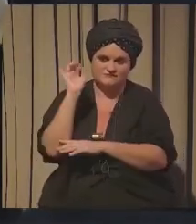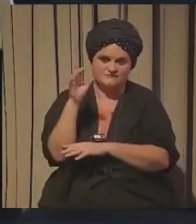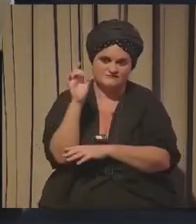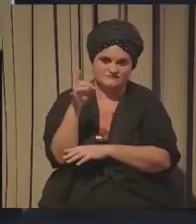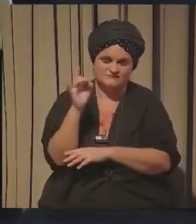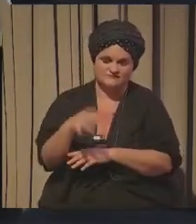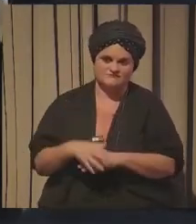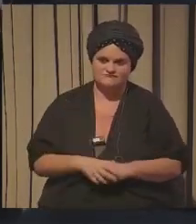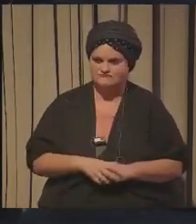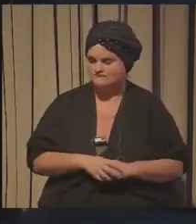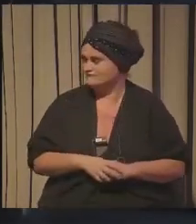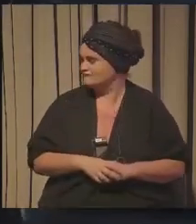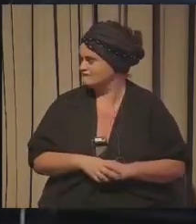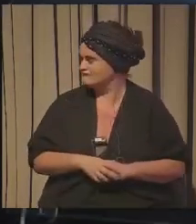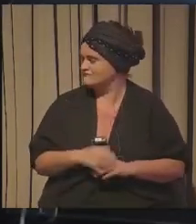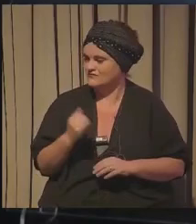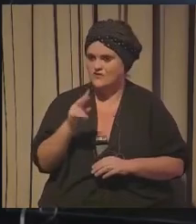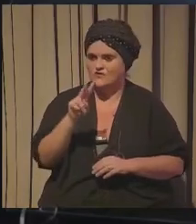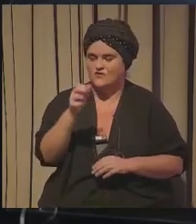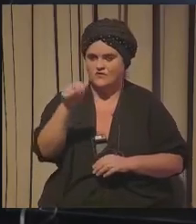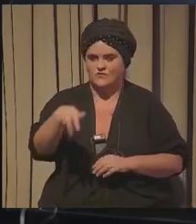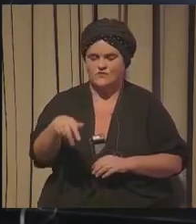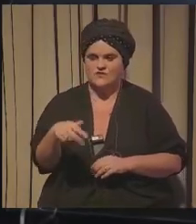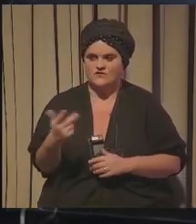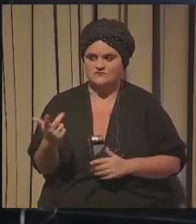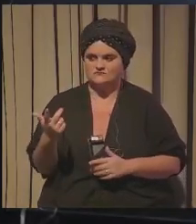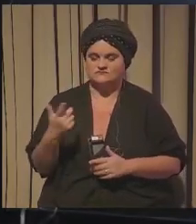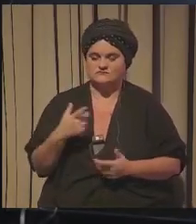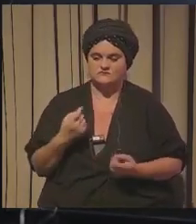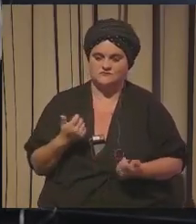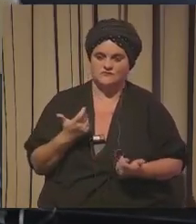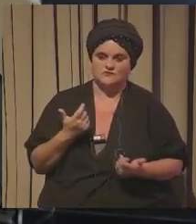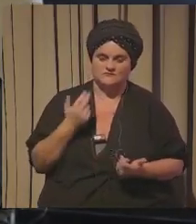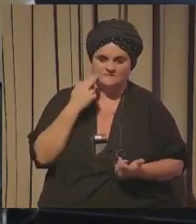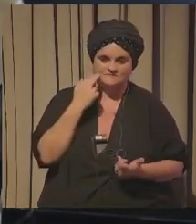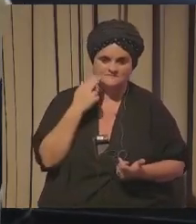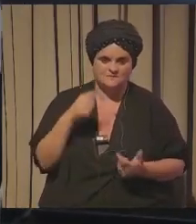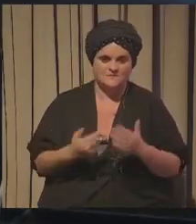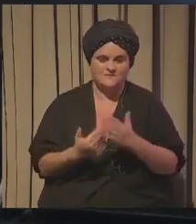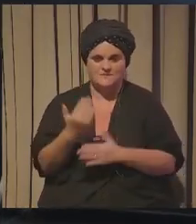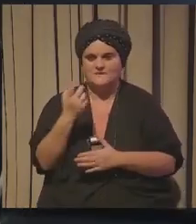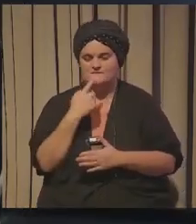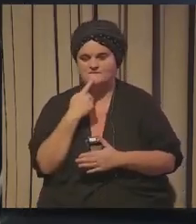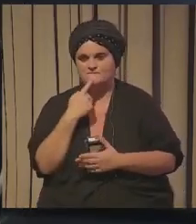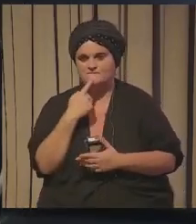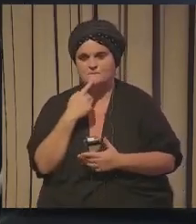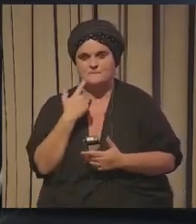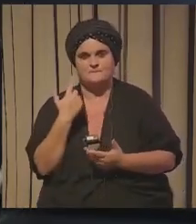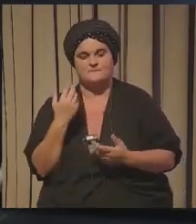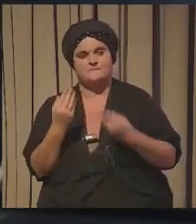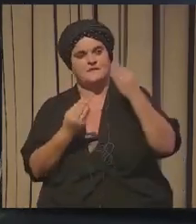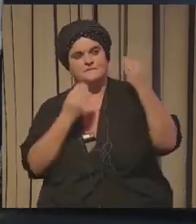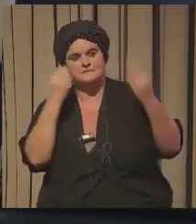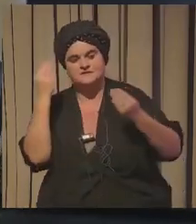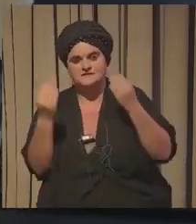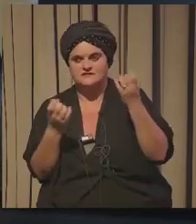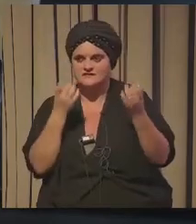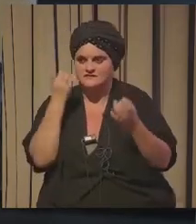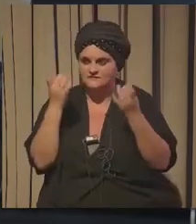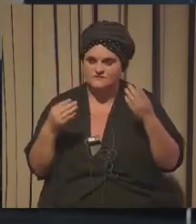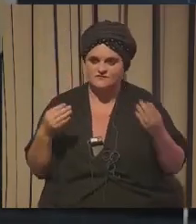momento. No sé, Juan, tú cómo lo ves, pero yo no me atrevo. Bueno, esta mañana decíamos que era un evento para pensar, disfrutar, y